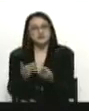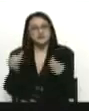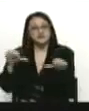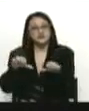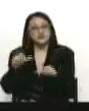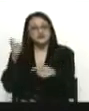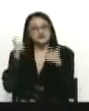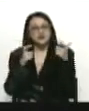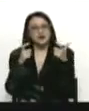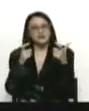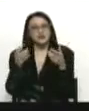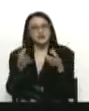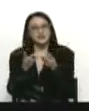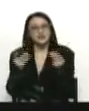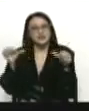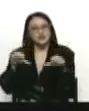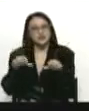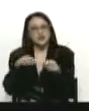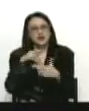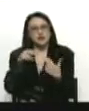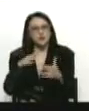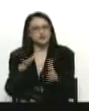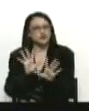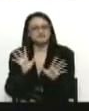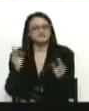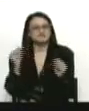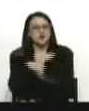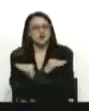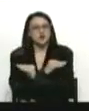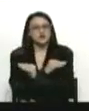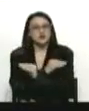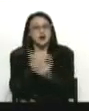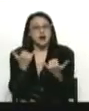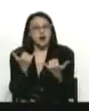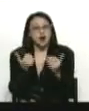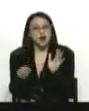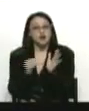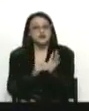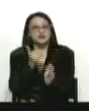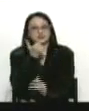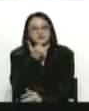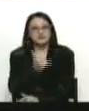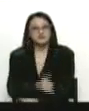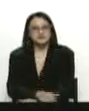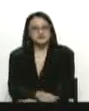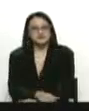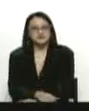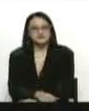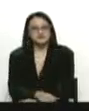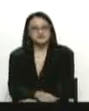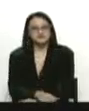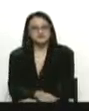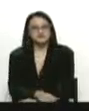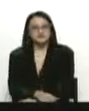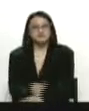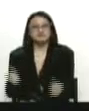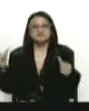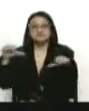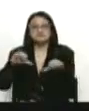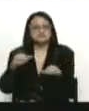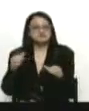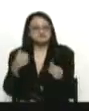Chávez, destruían una revolución, hicieron todo lo contrario. Ahora les volvió a pasar. Ni me han destruido, ni nos